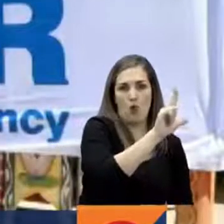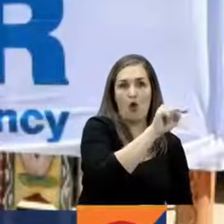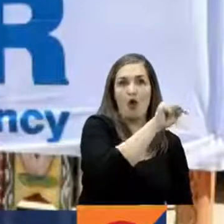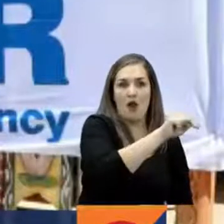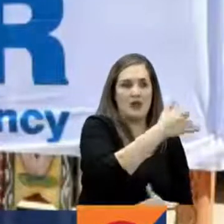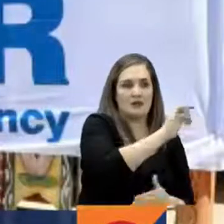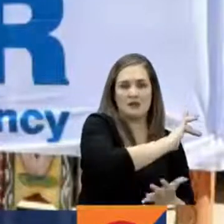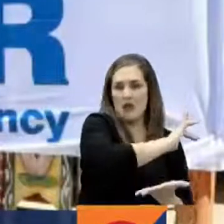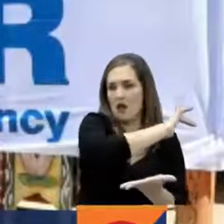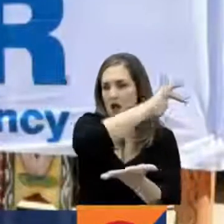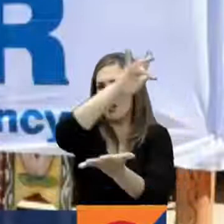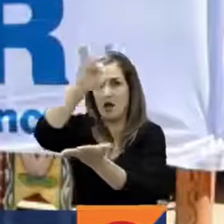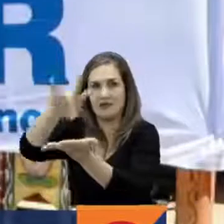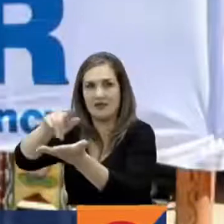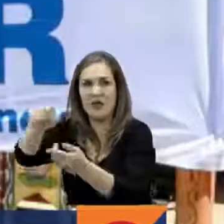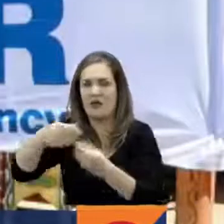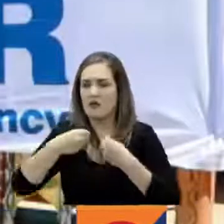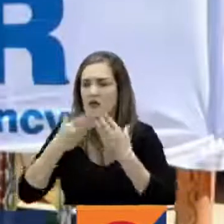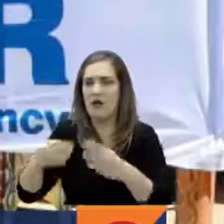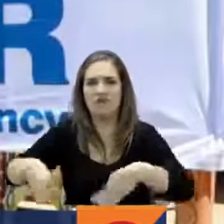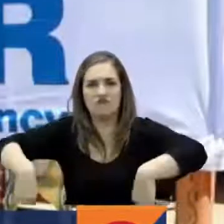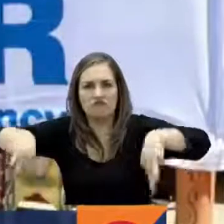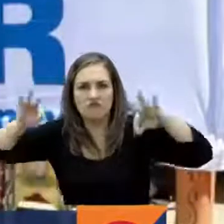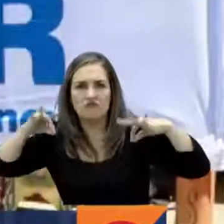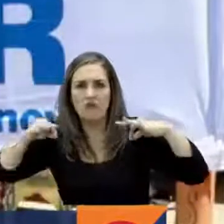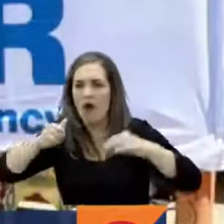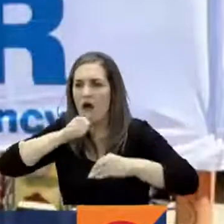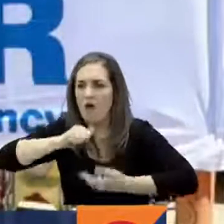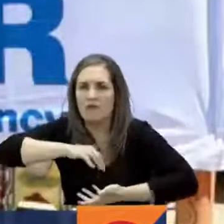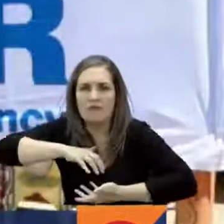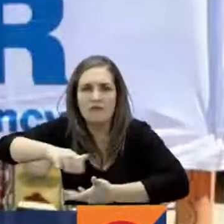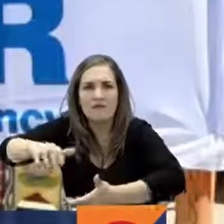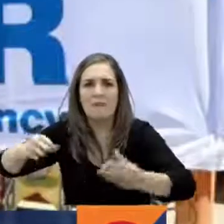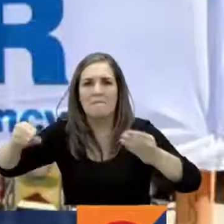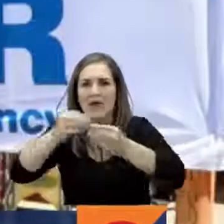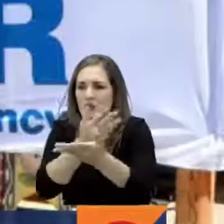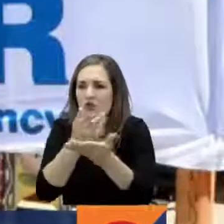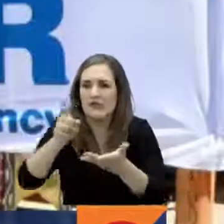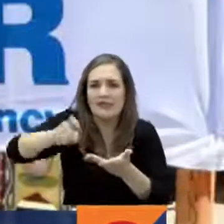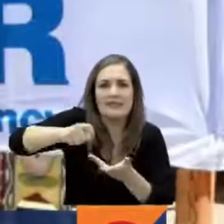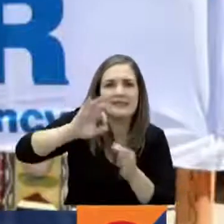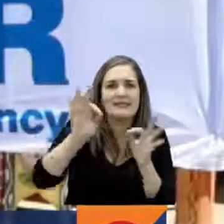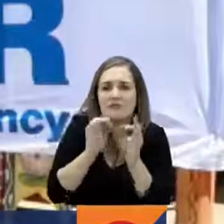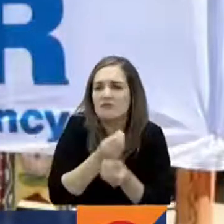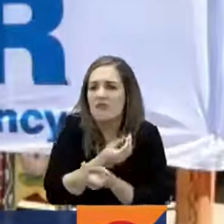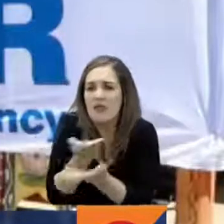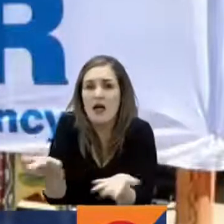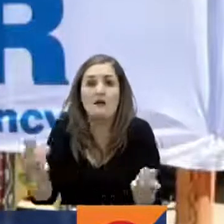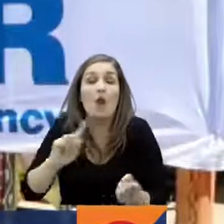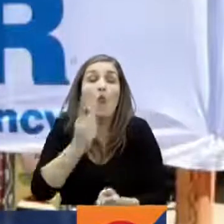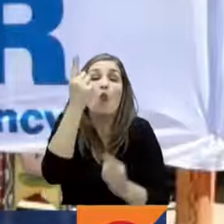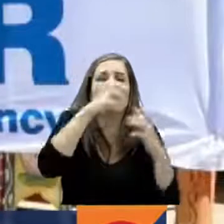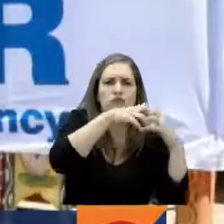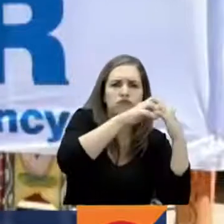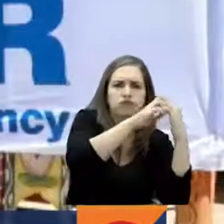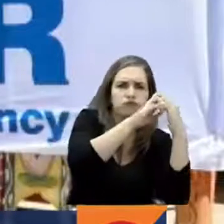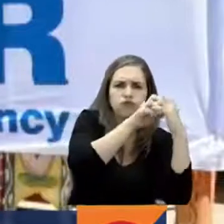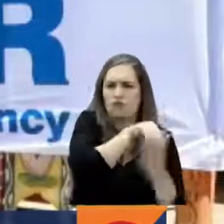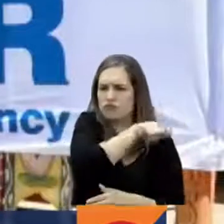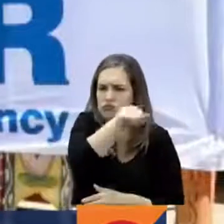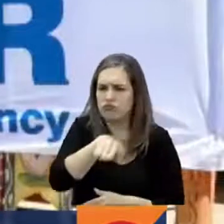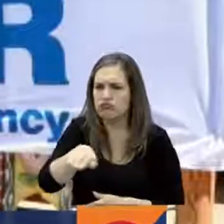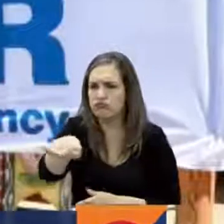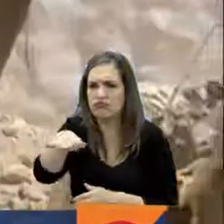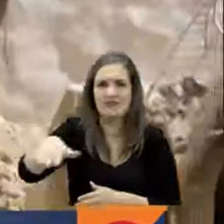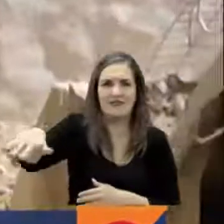campaña, mantas, agua para protegerlos del mal clima y suplir las necesidades básicas. Es el primer lote de asistencia que enviaremos a